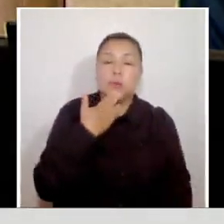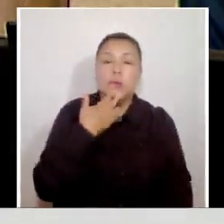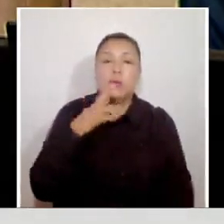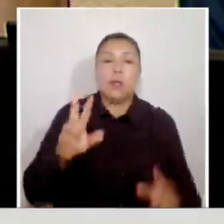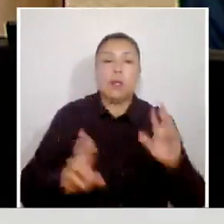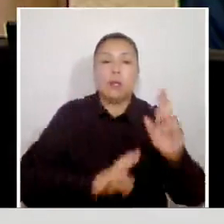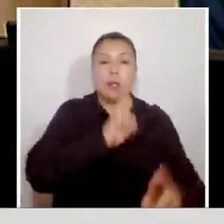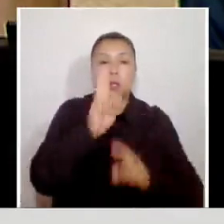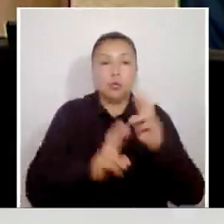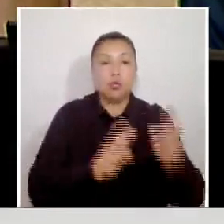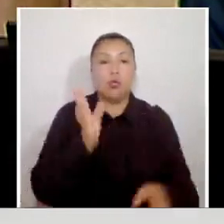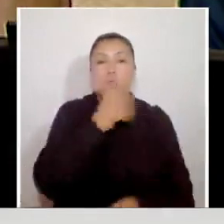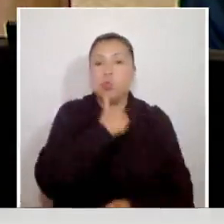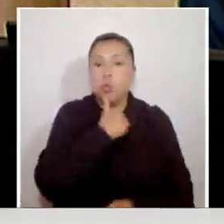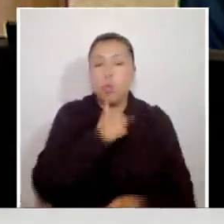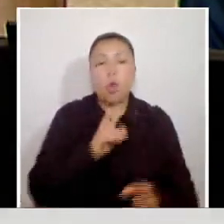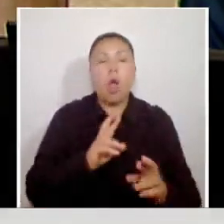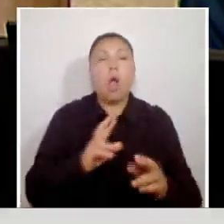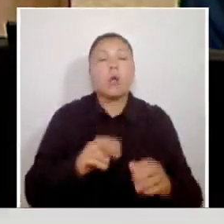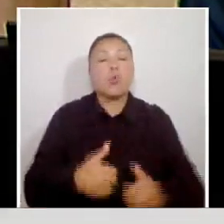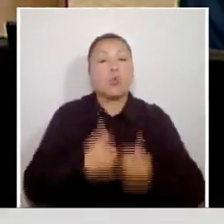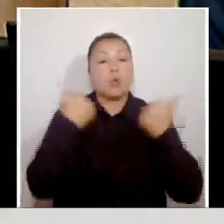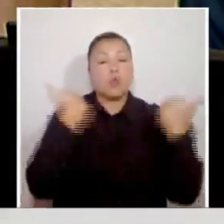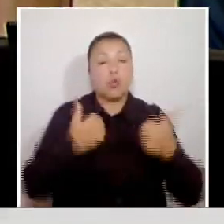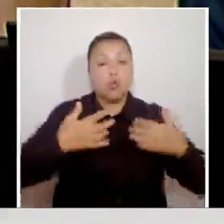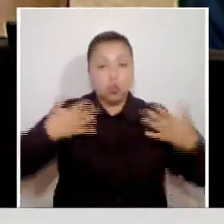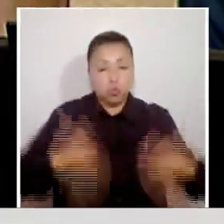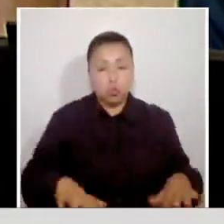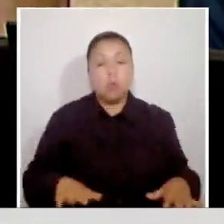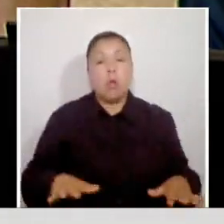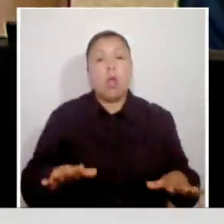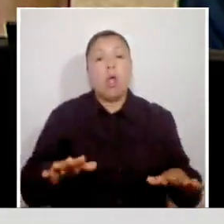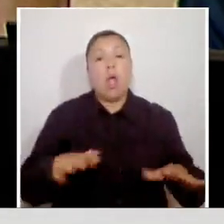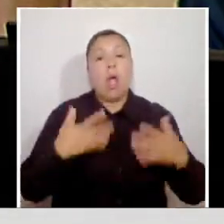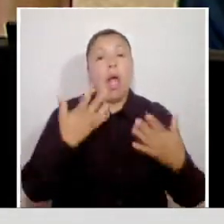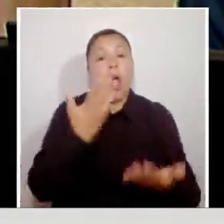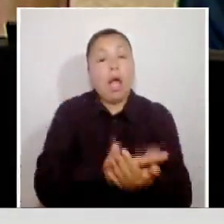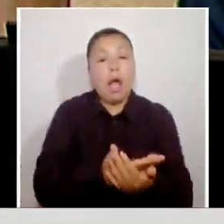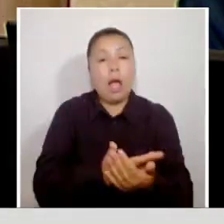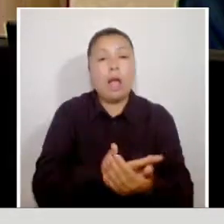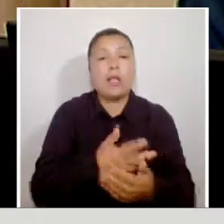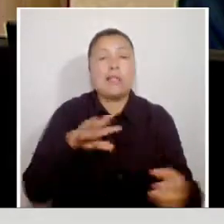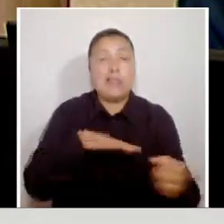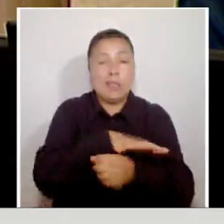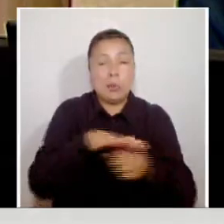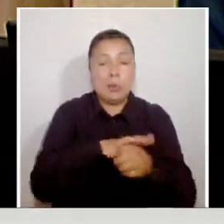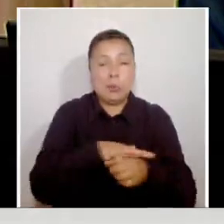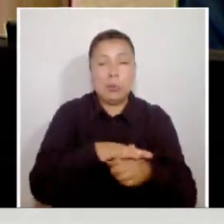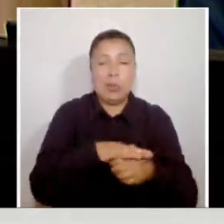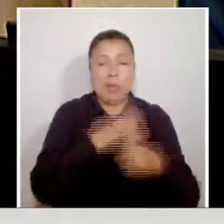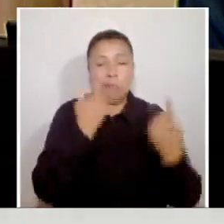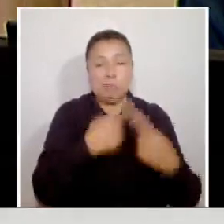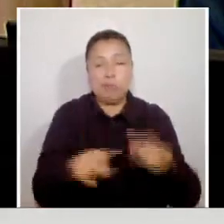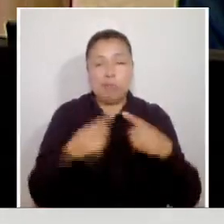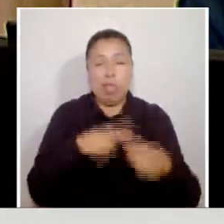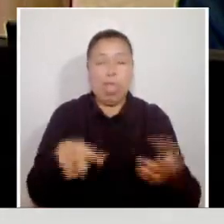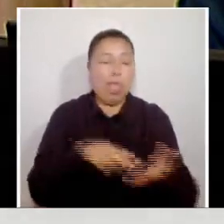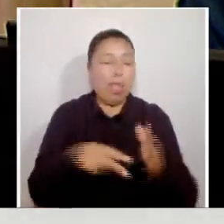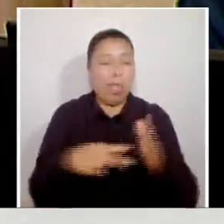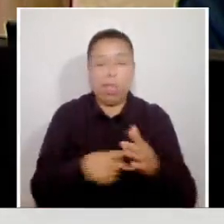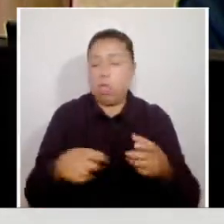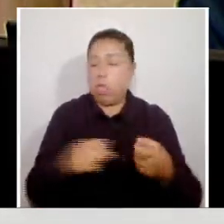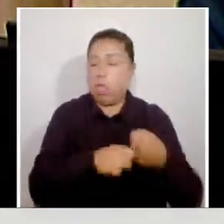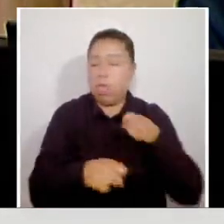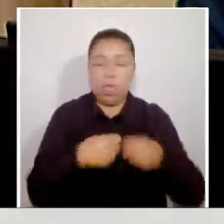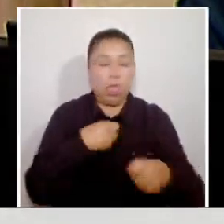habiendo un divorcio consumado claramente hay elementos tóxicos y disfuncionales que terminan